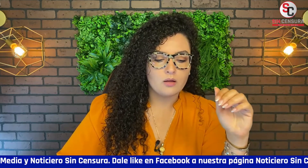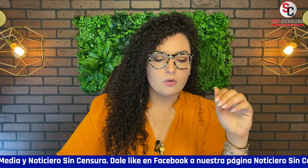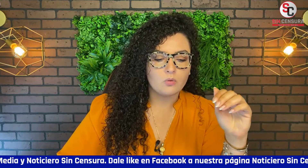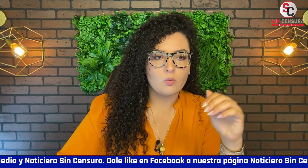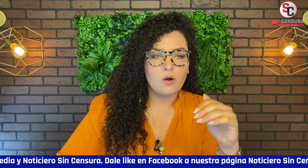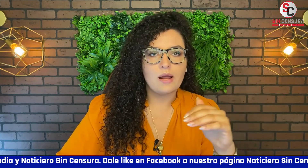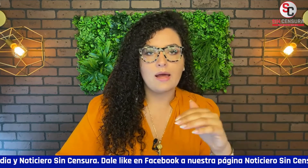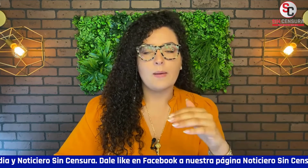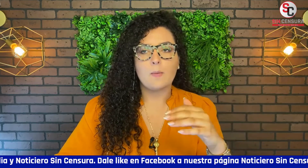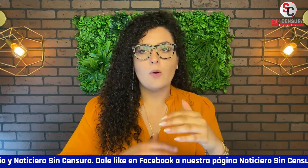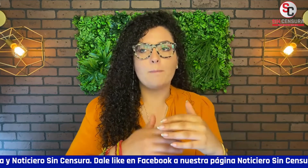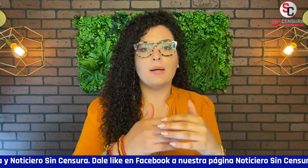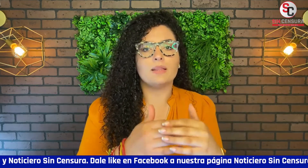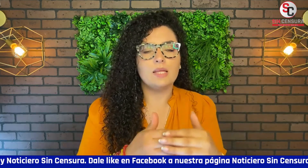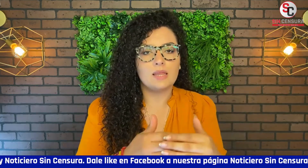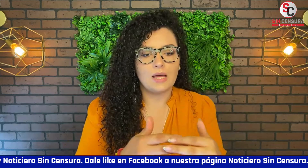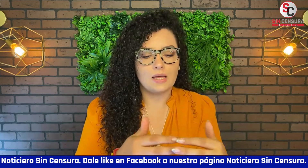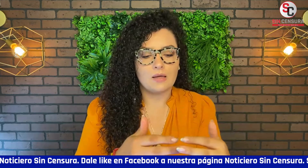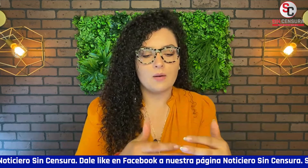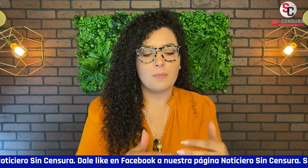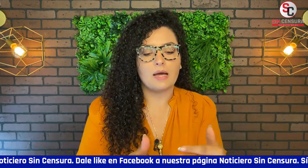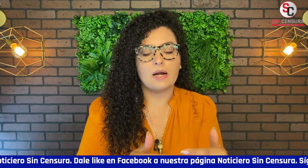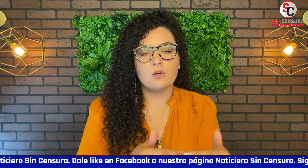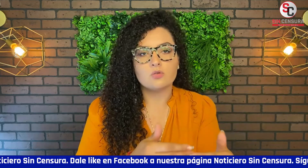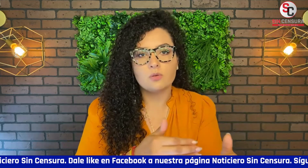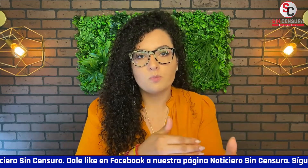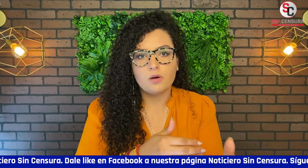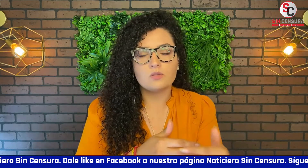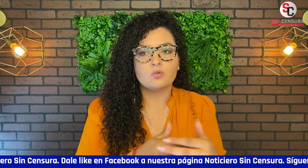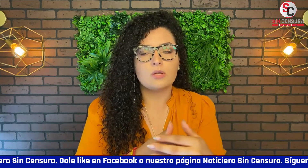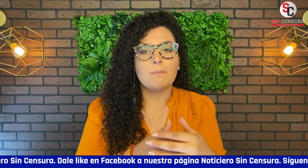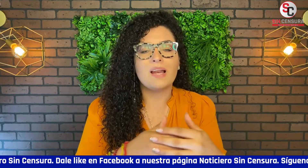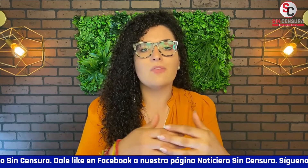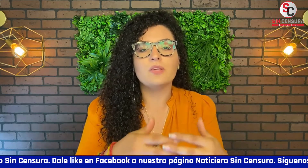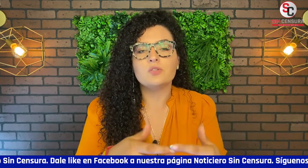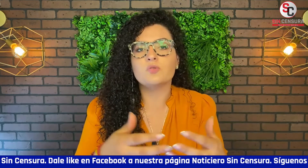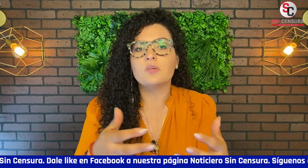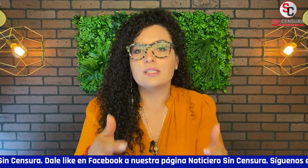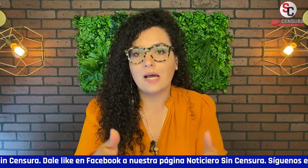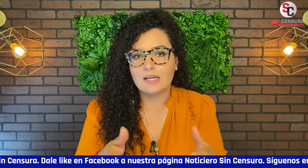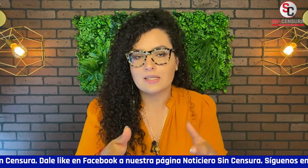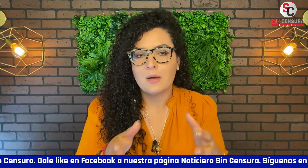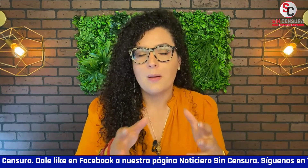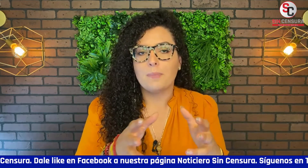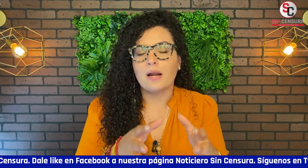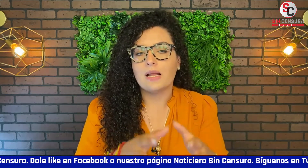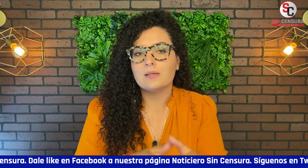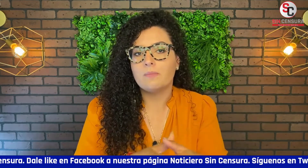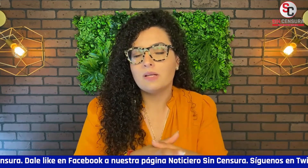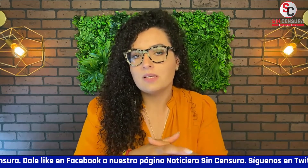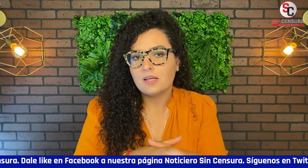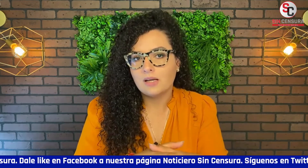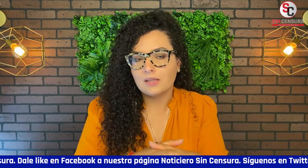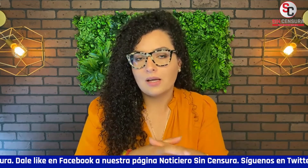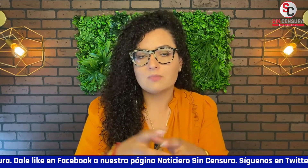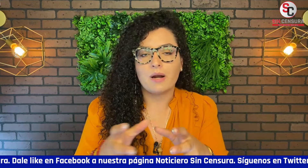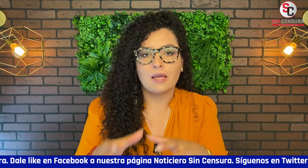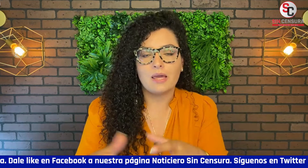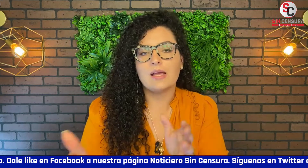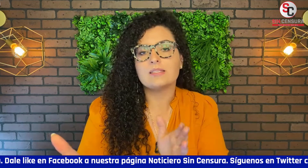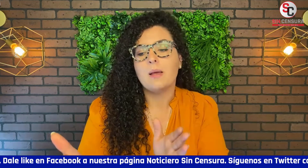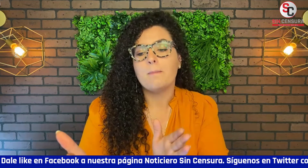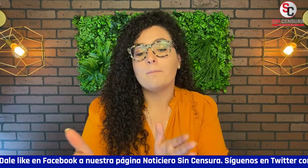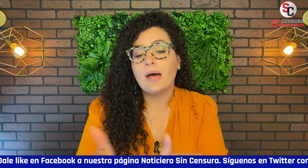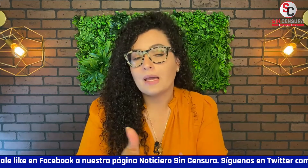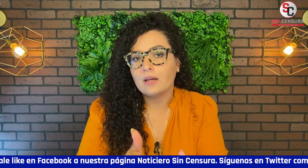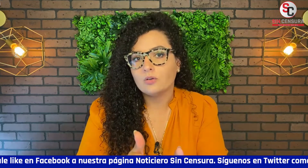tome una partida en bajar los impuestos, o sea, en beneficios fiscales para las empresas eléctricas para